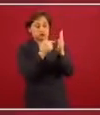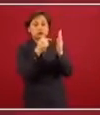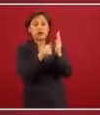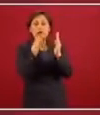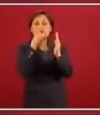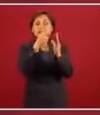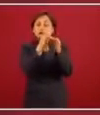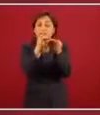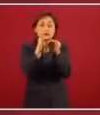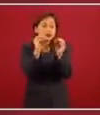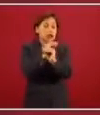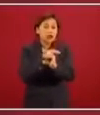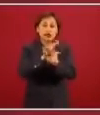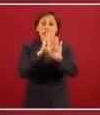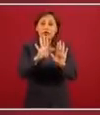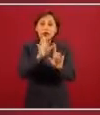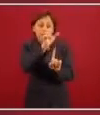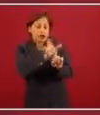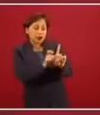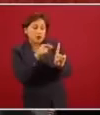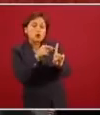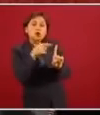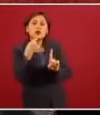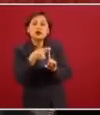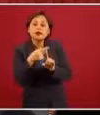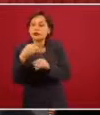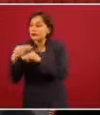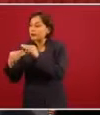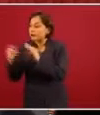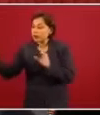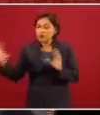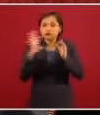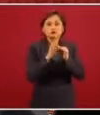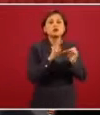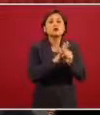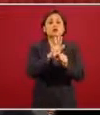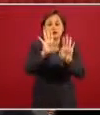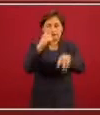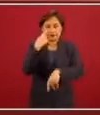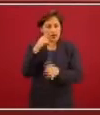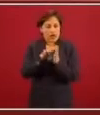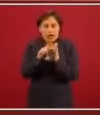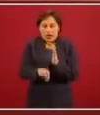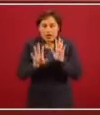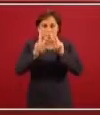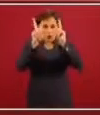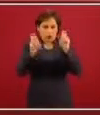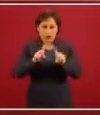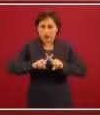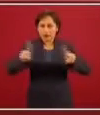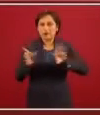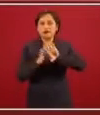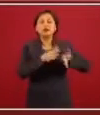a la probabilidad de contagio, ¿no? Les pongo un ejemplo que no tiene nada que ver con la salud, pero para ilustrar en